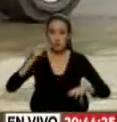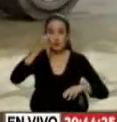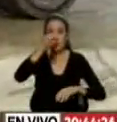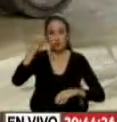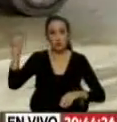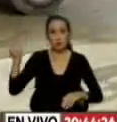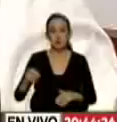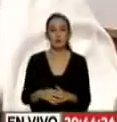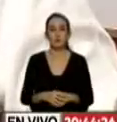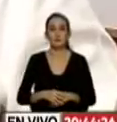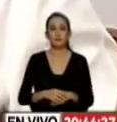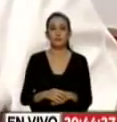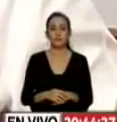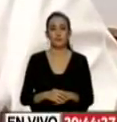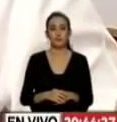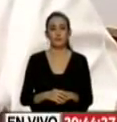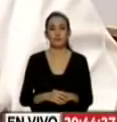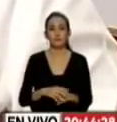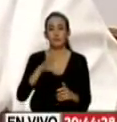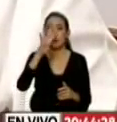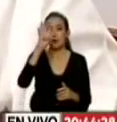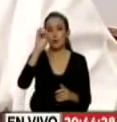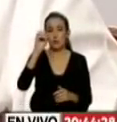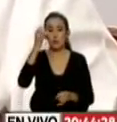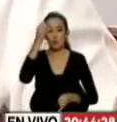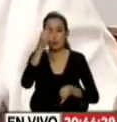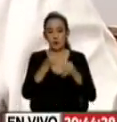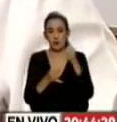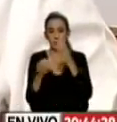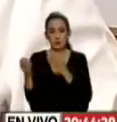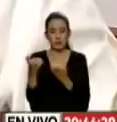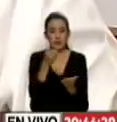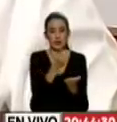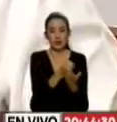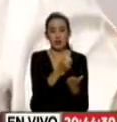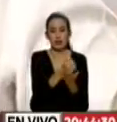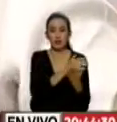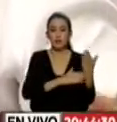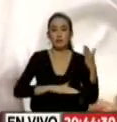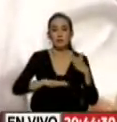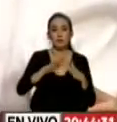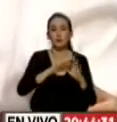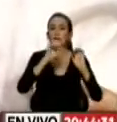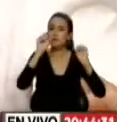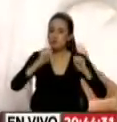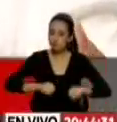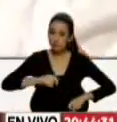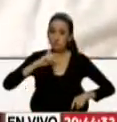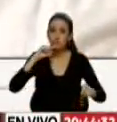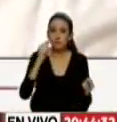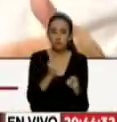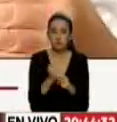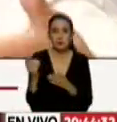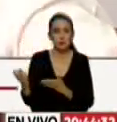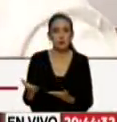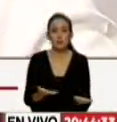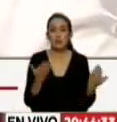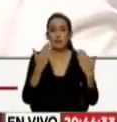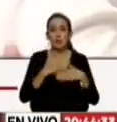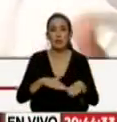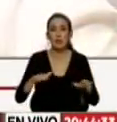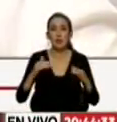puerto principal. A 40 centavos de dólar el metro cúbico. Por supuesto, venir a cargar el agua y